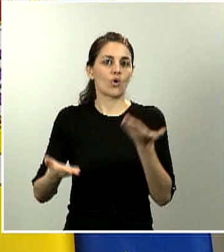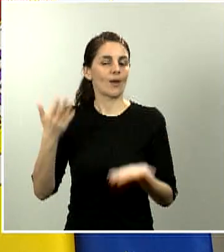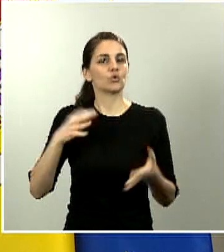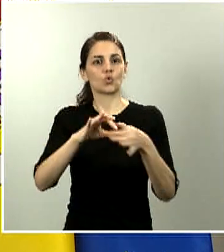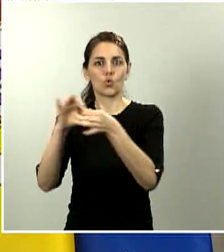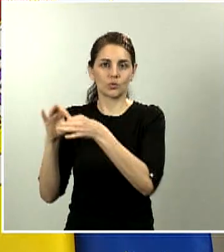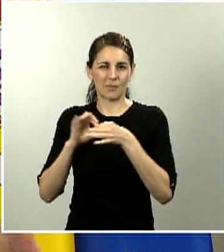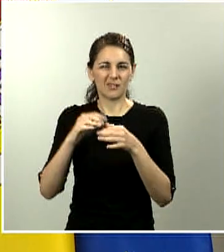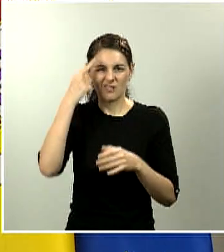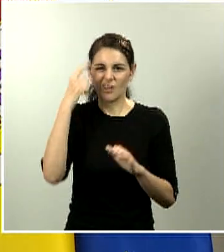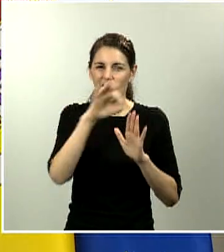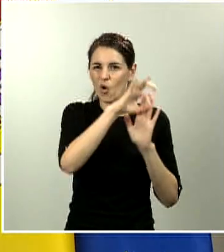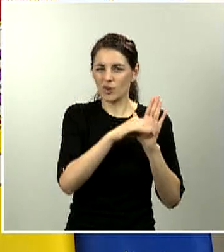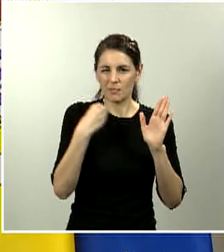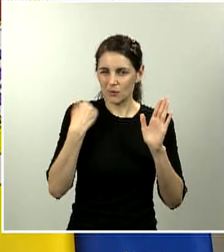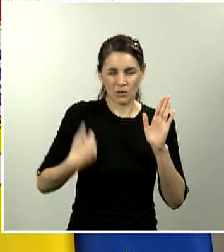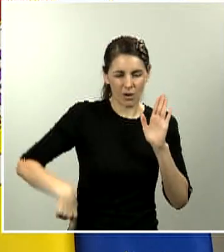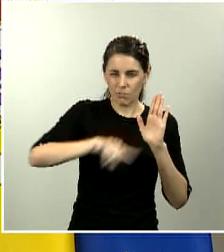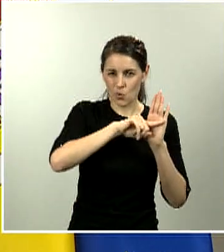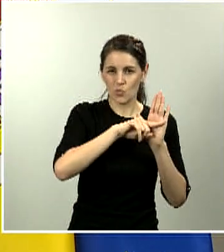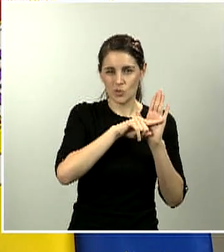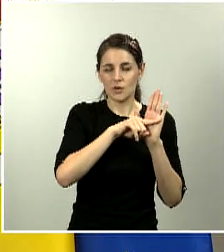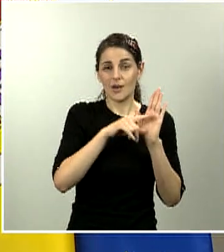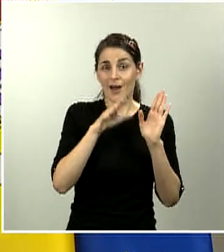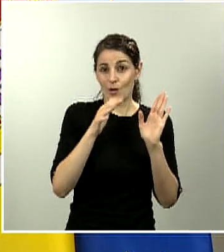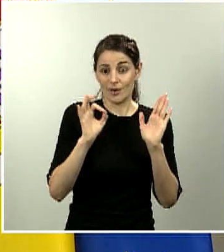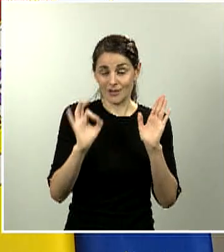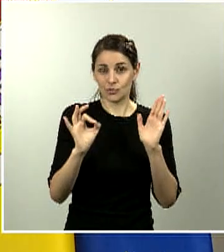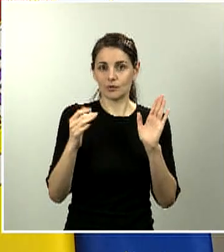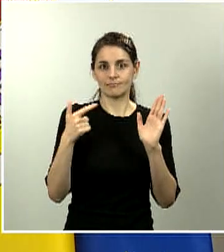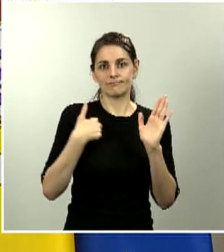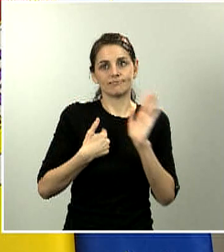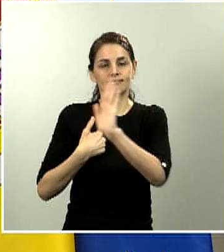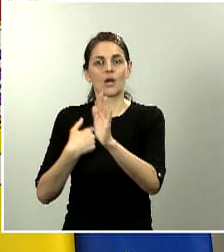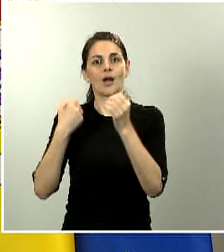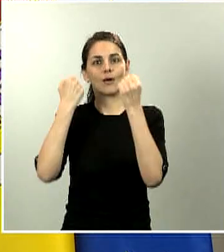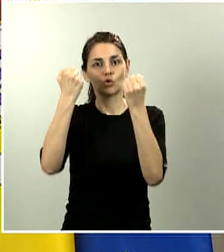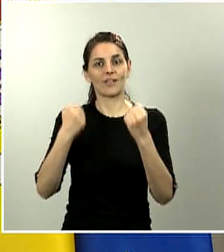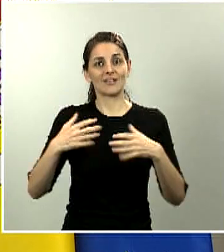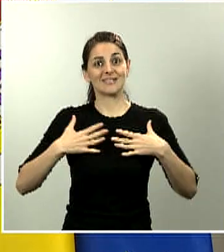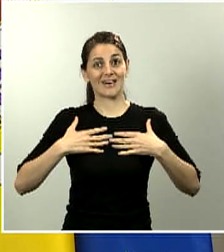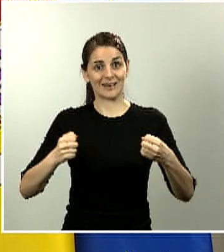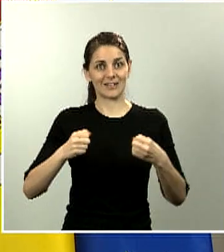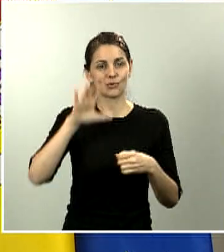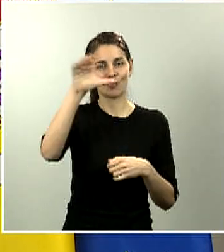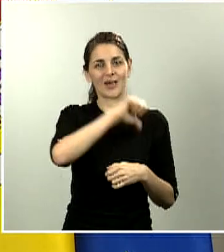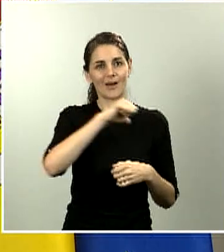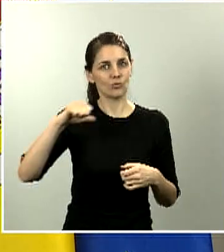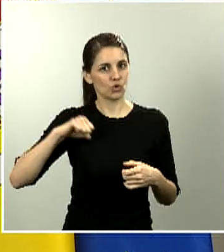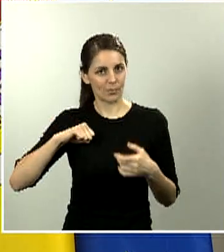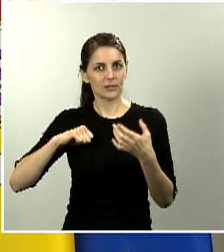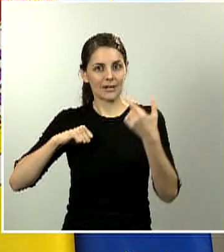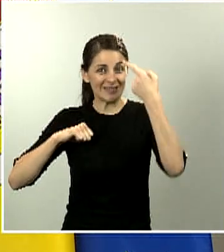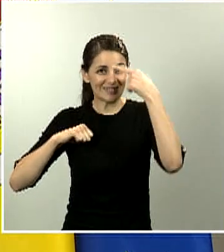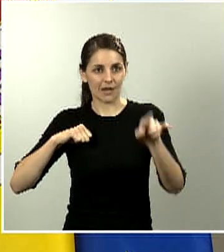ya dictamos de poner a disposición de las autoridades sanitarias de las comunidades autónomas todos los laboratorios con